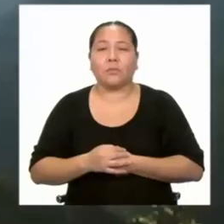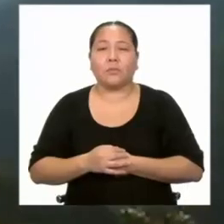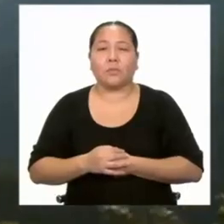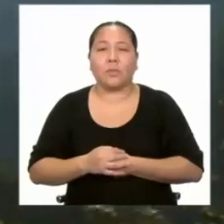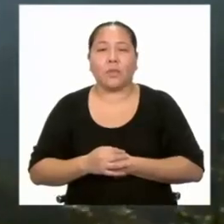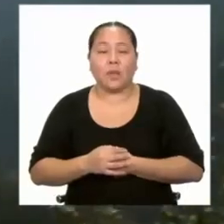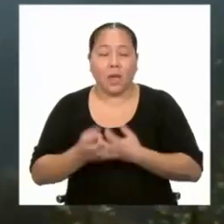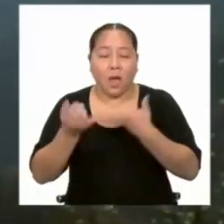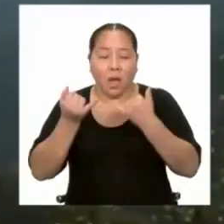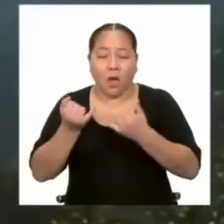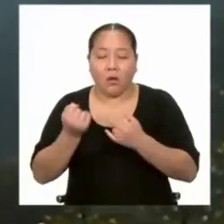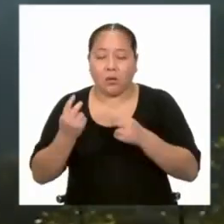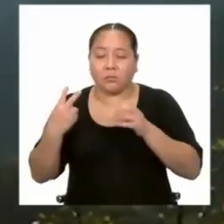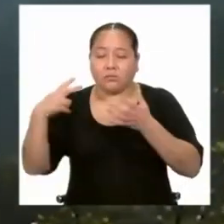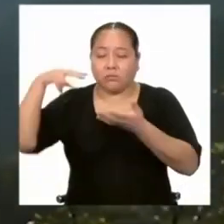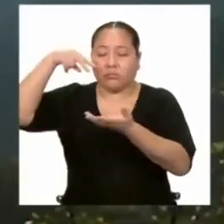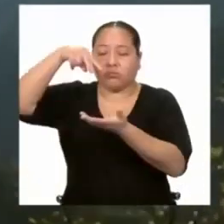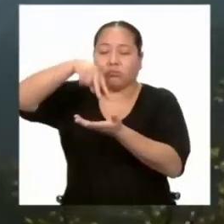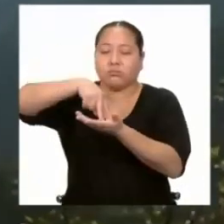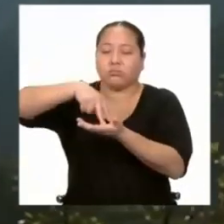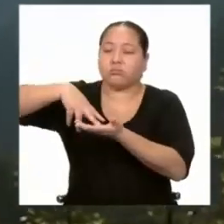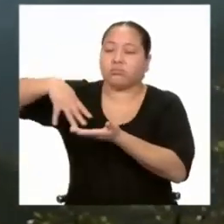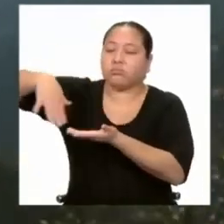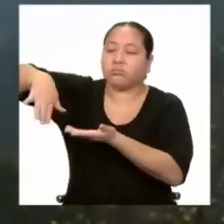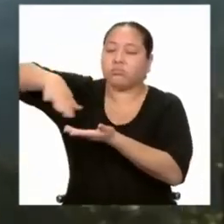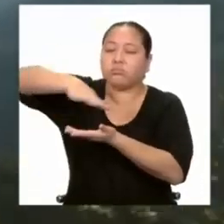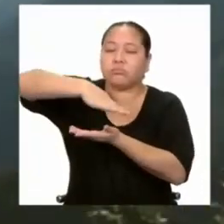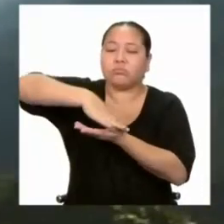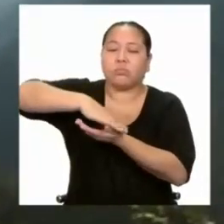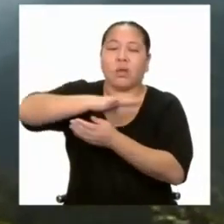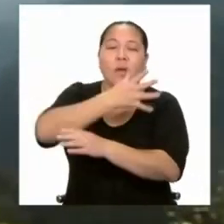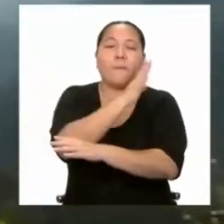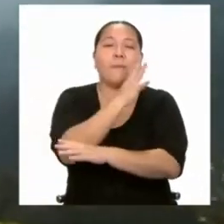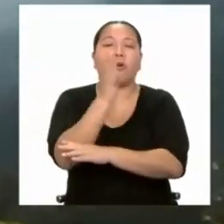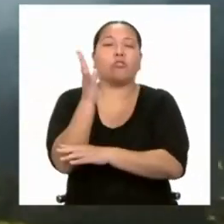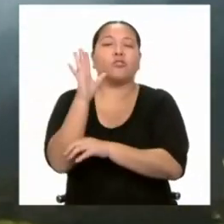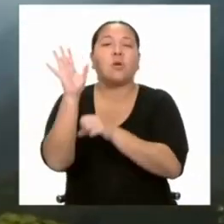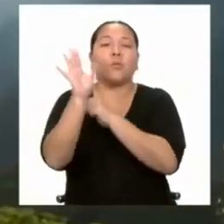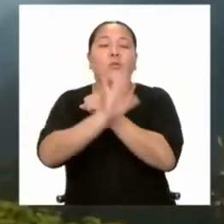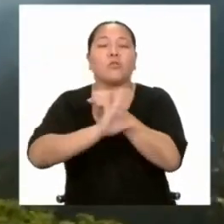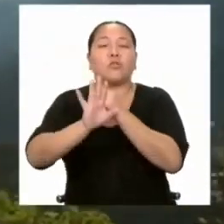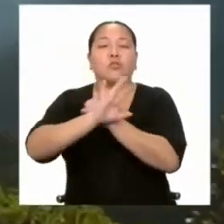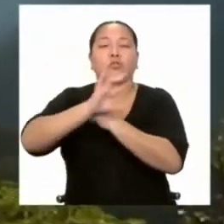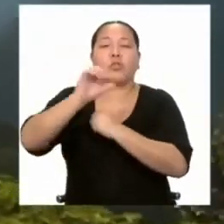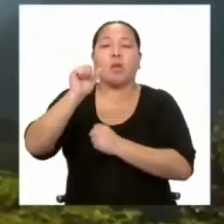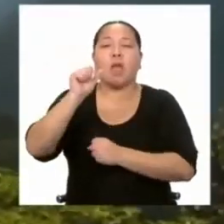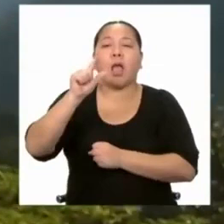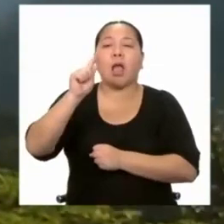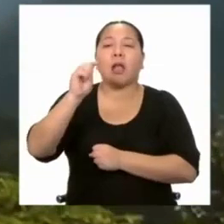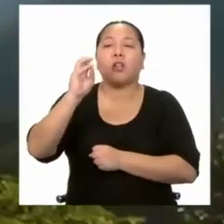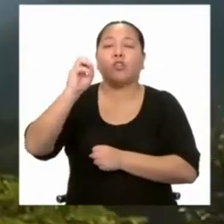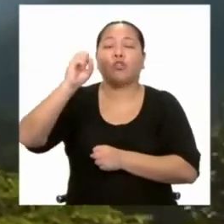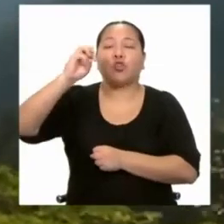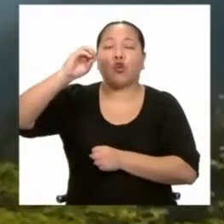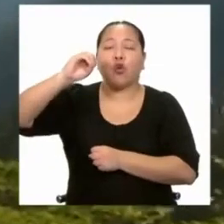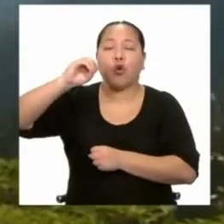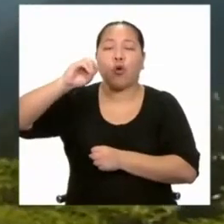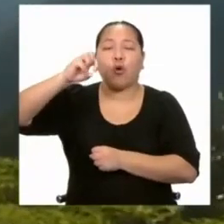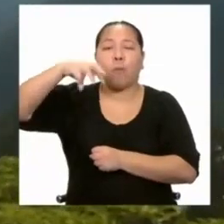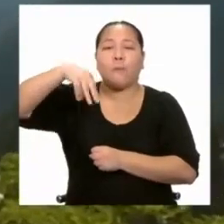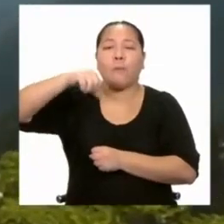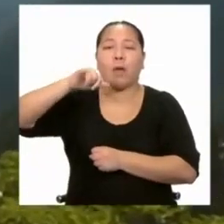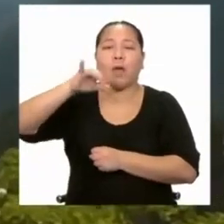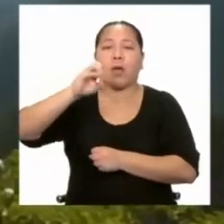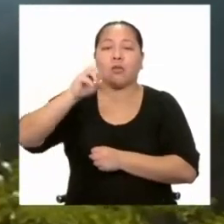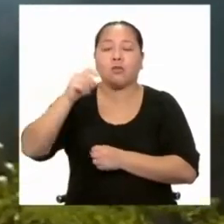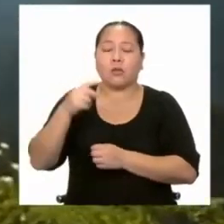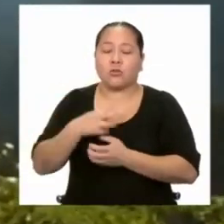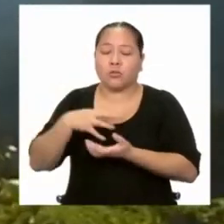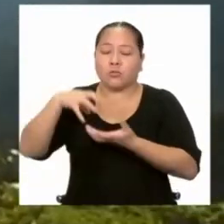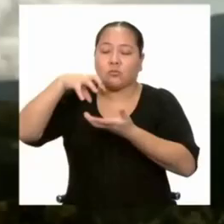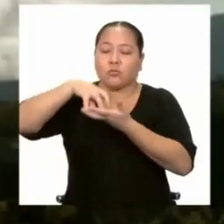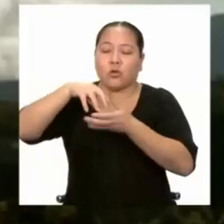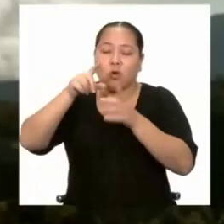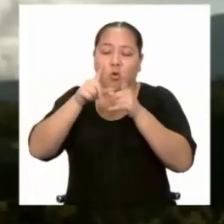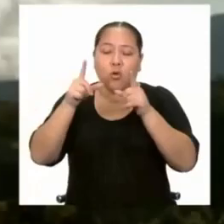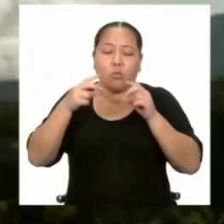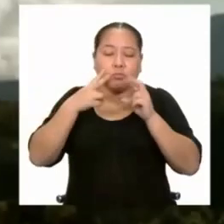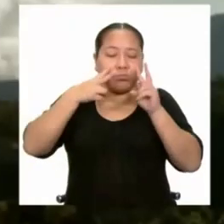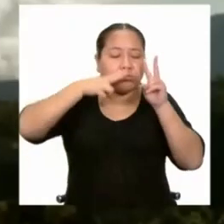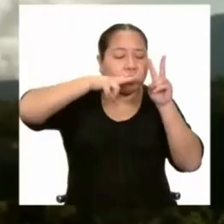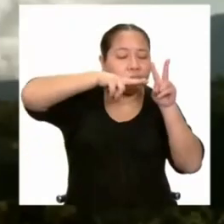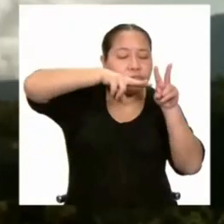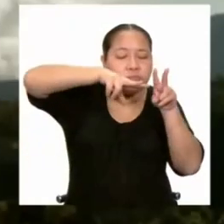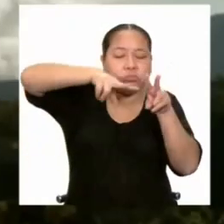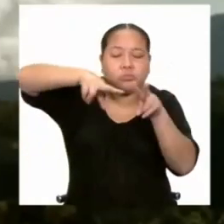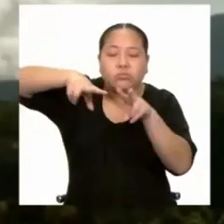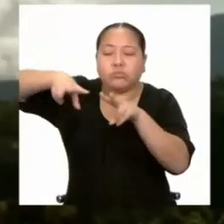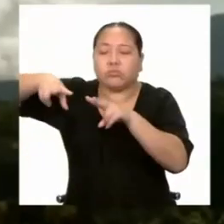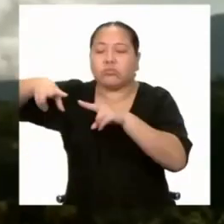Ahora nos encontramos en el Bosque de Protección Alto Mayo. Esto es un mirador donde nosotros podemos apreciar la